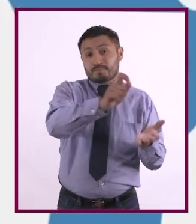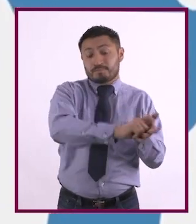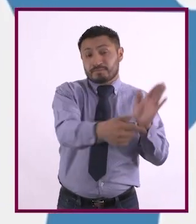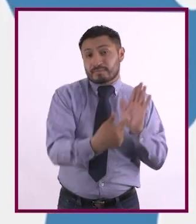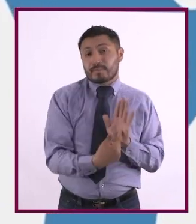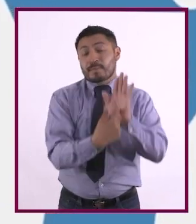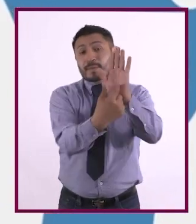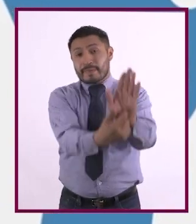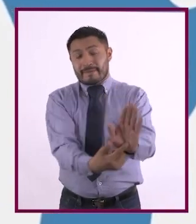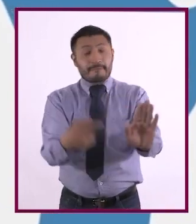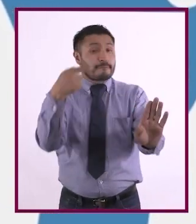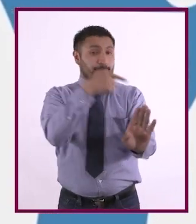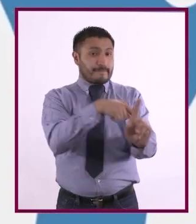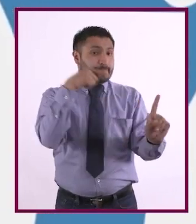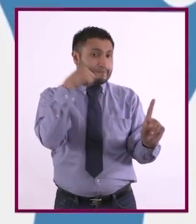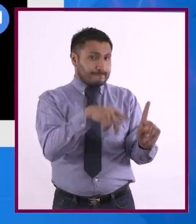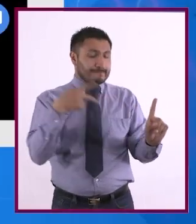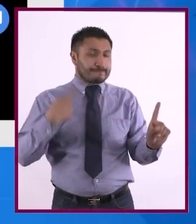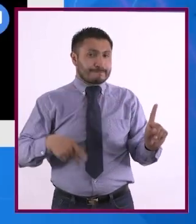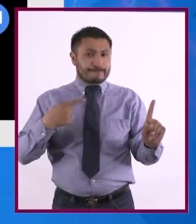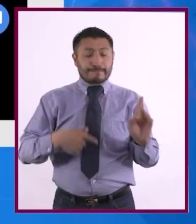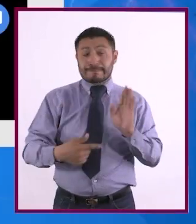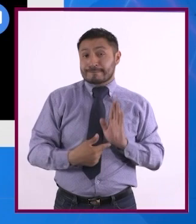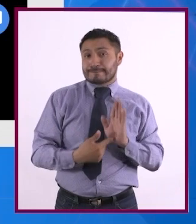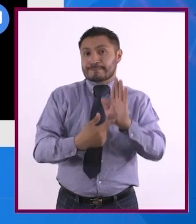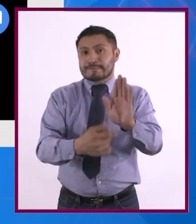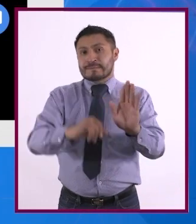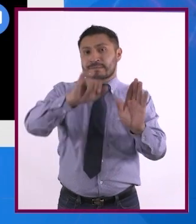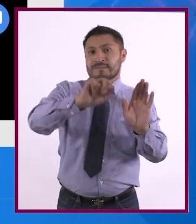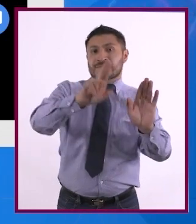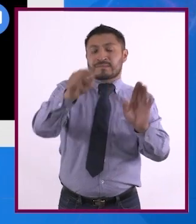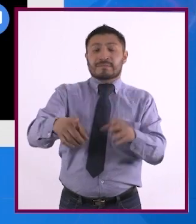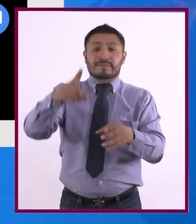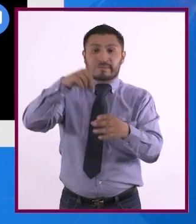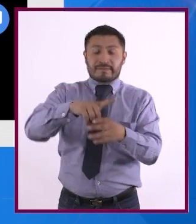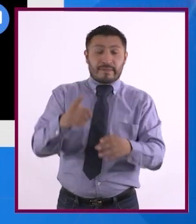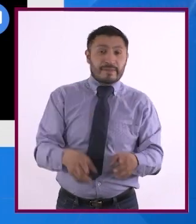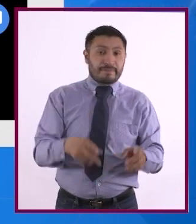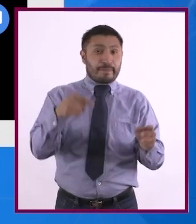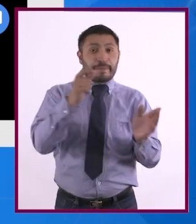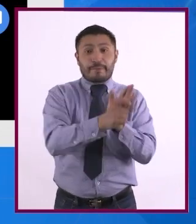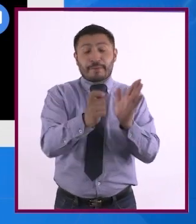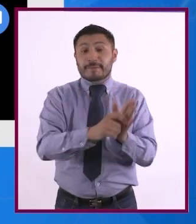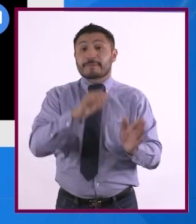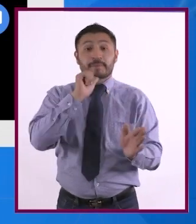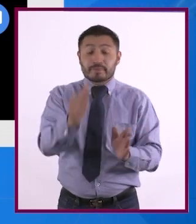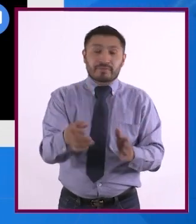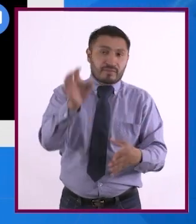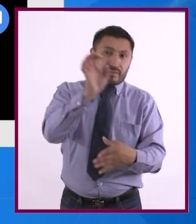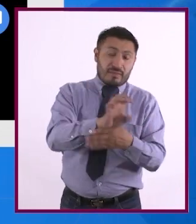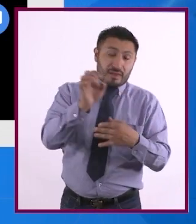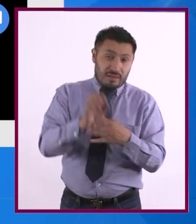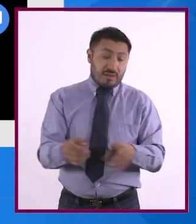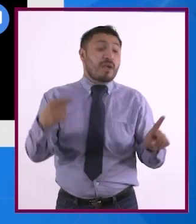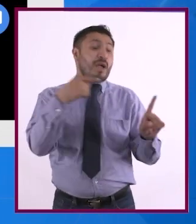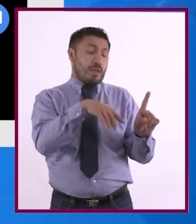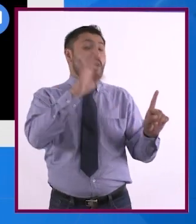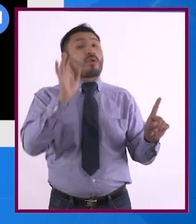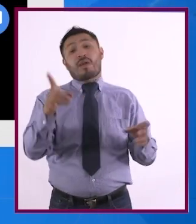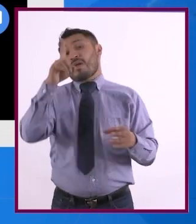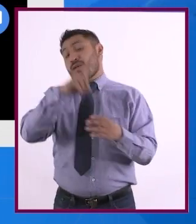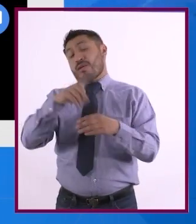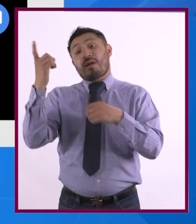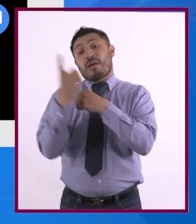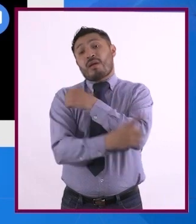explícita por parte de la persona para proceder a la donación de órganos, sino que se asume que la persona va a ser donadora, aun cuando no